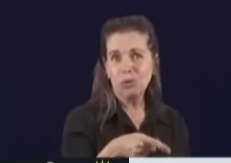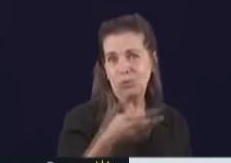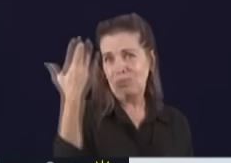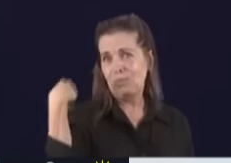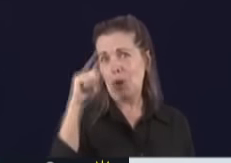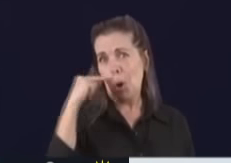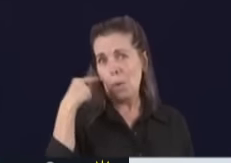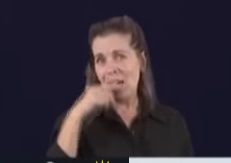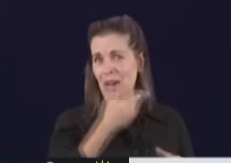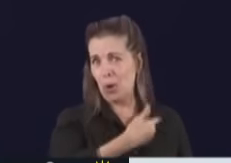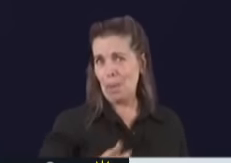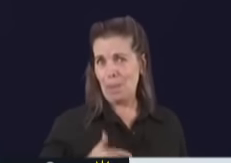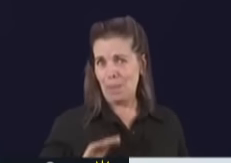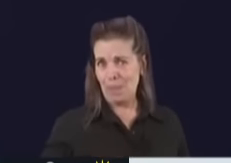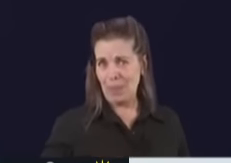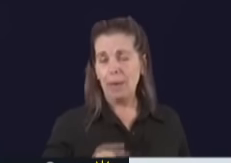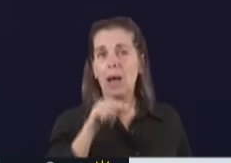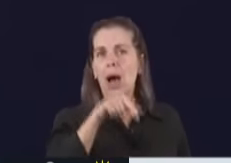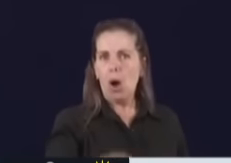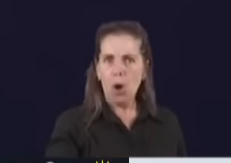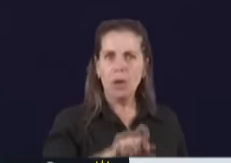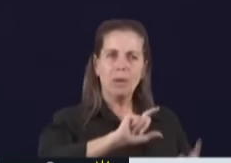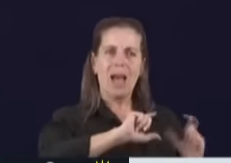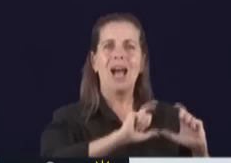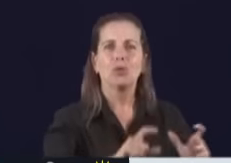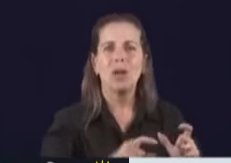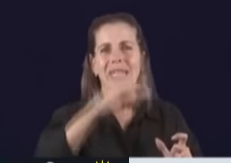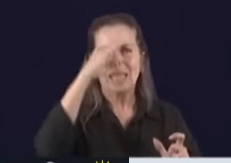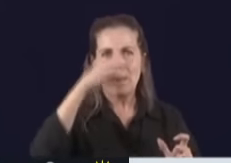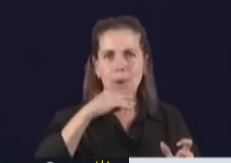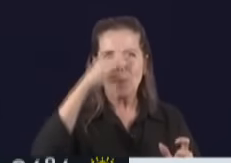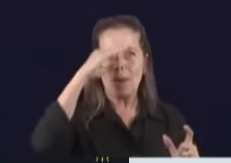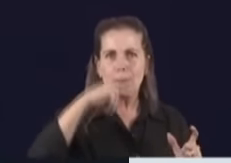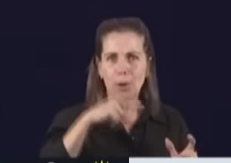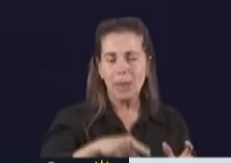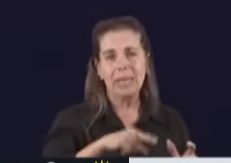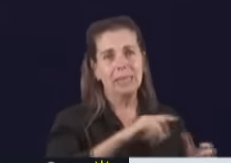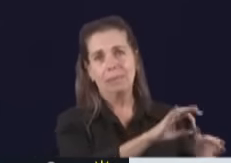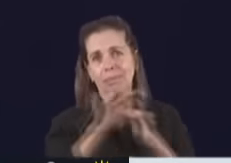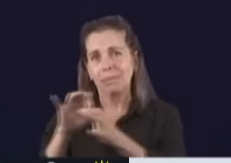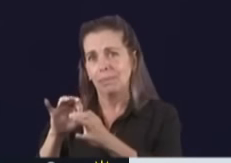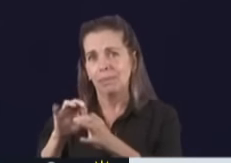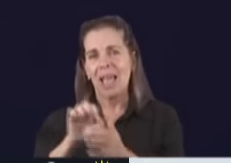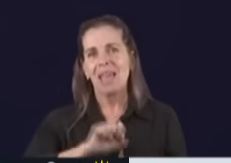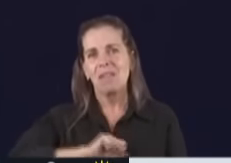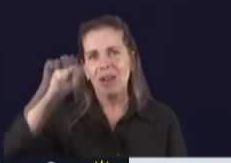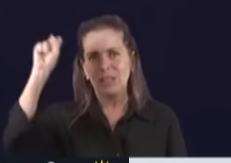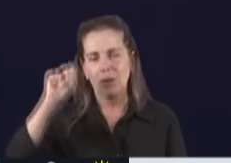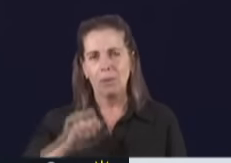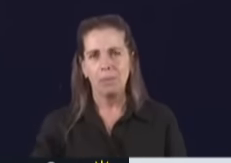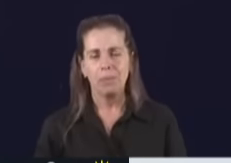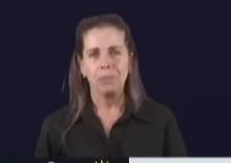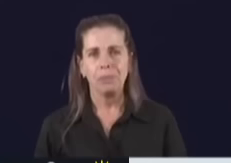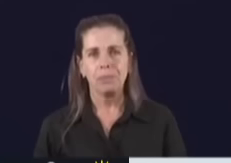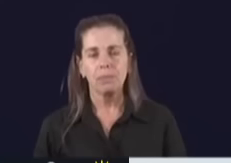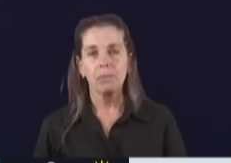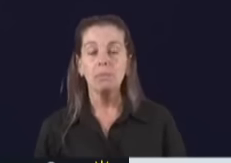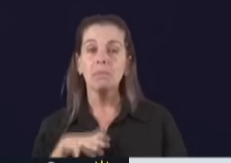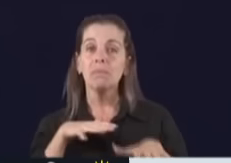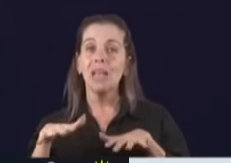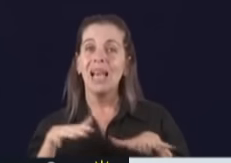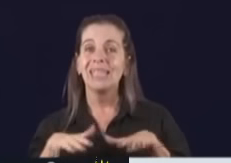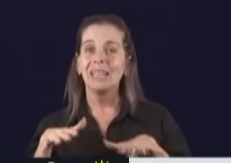poder adquisitivo, hoy actualizan mensualmente acorde a la inflación. La actividad